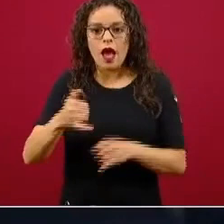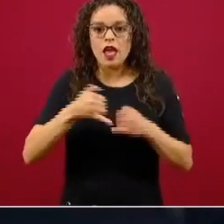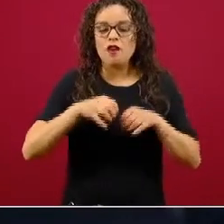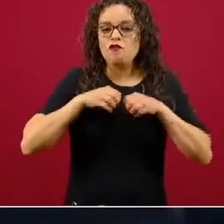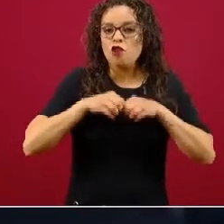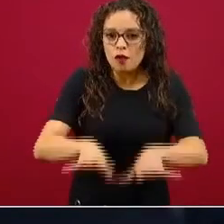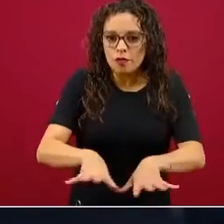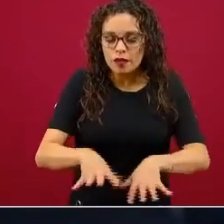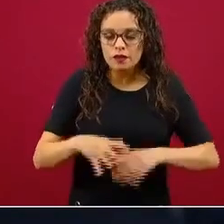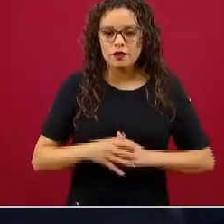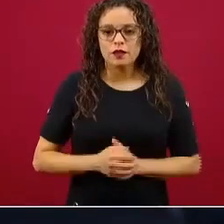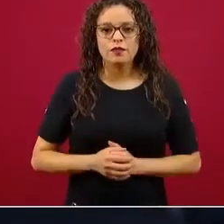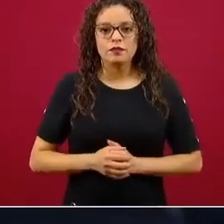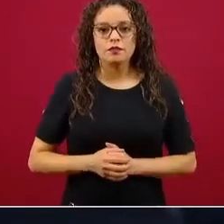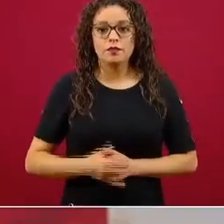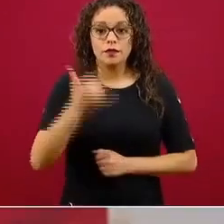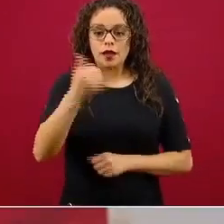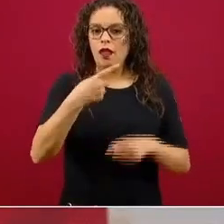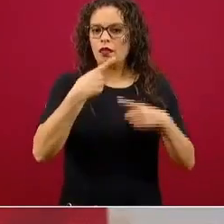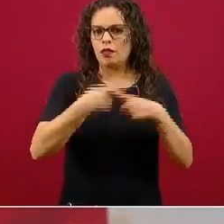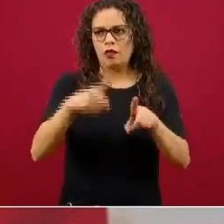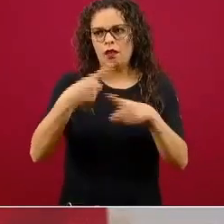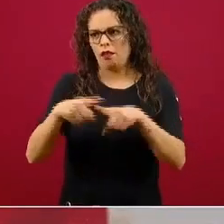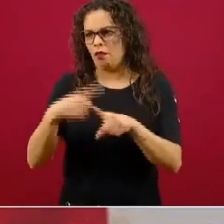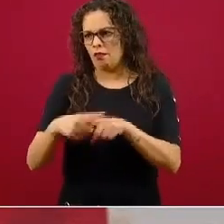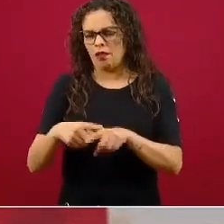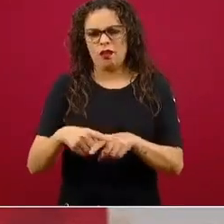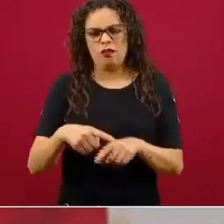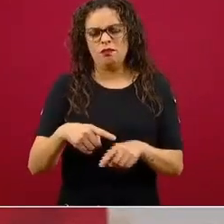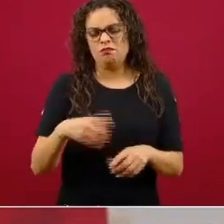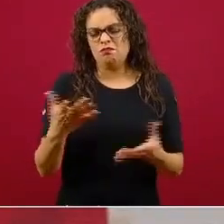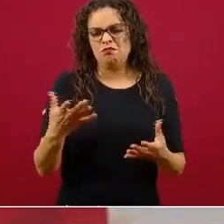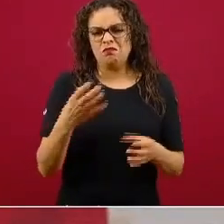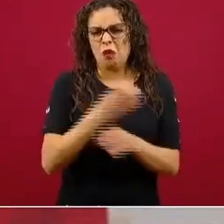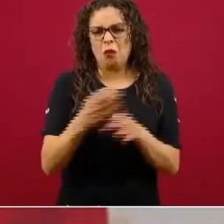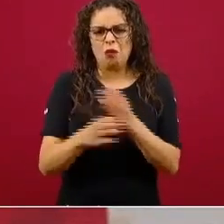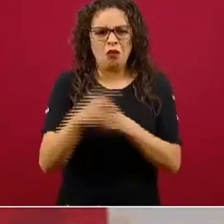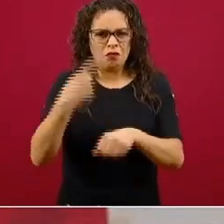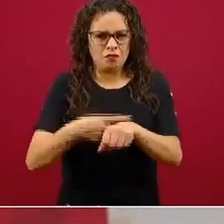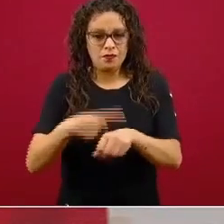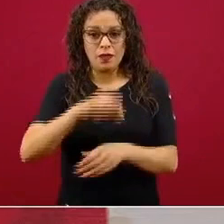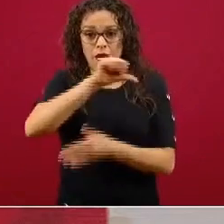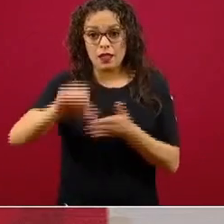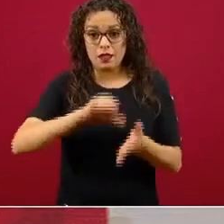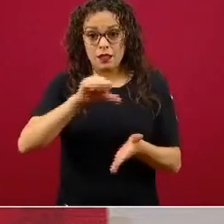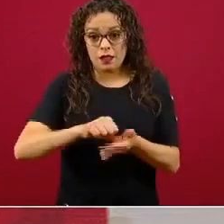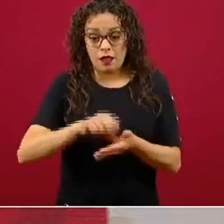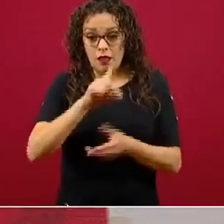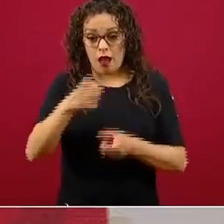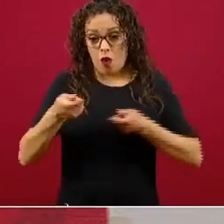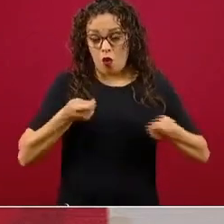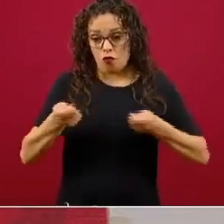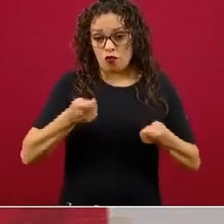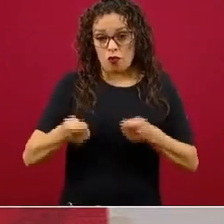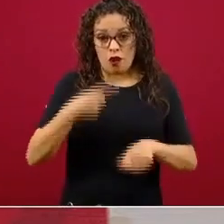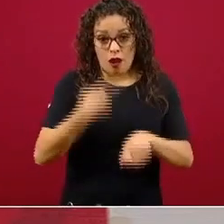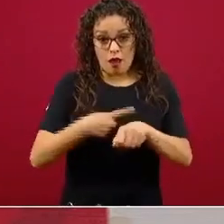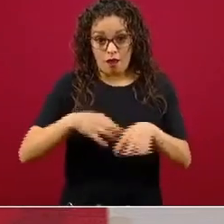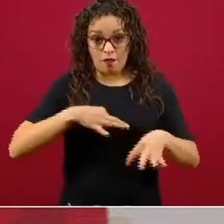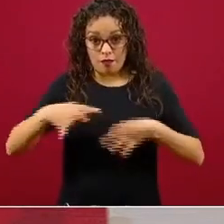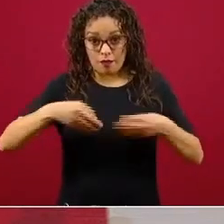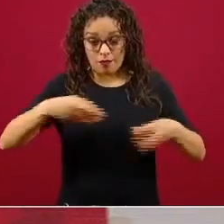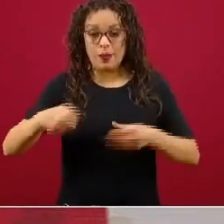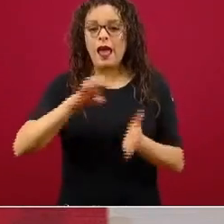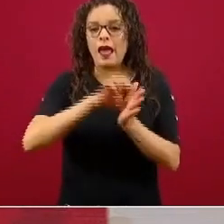gran cantidad de fenómenos. Los Centros de Control de Enfermedades, por ejemplo, de Estados Unidos, suelen, cuando publican